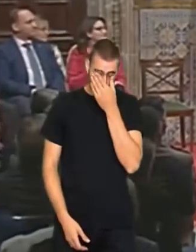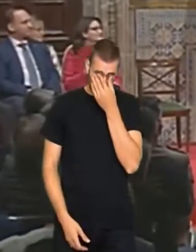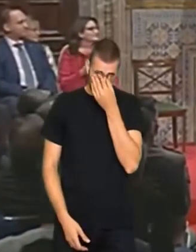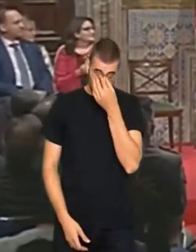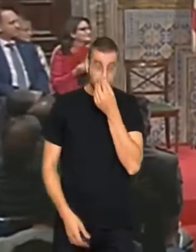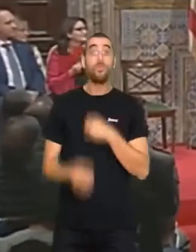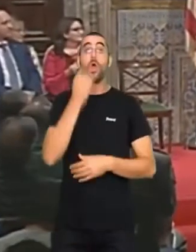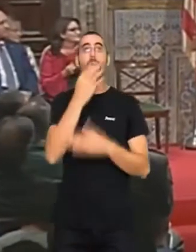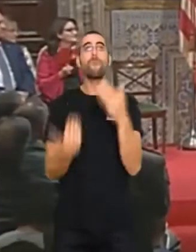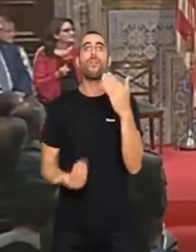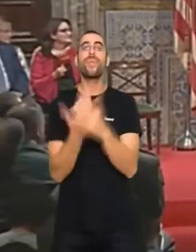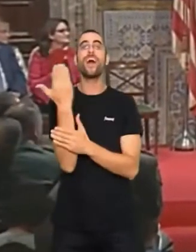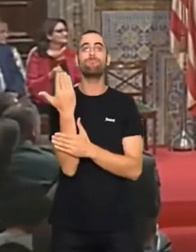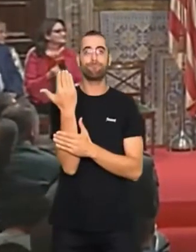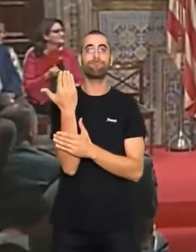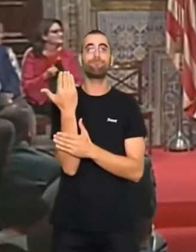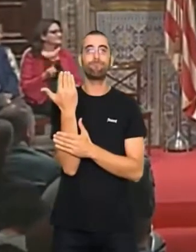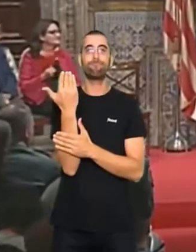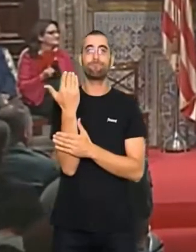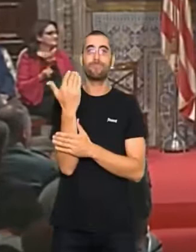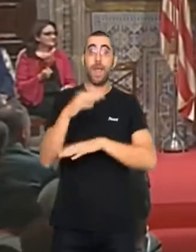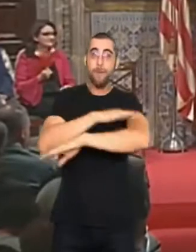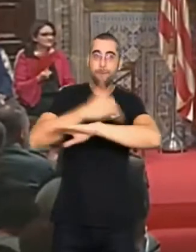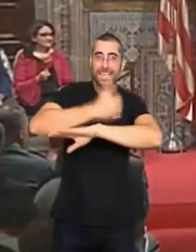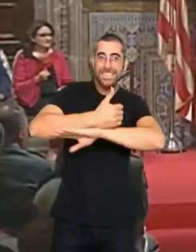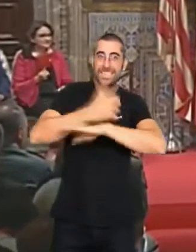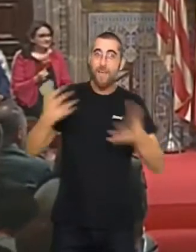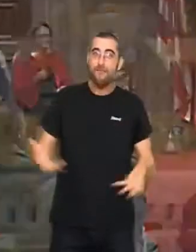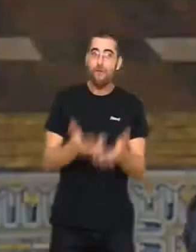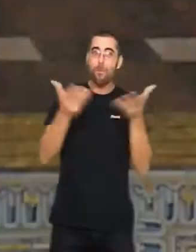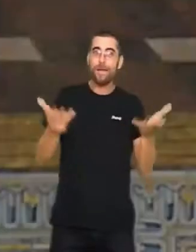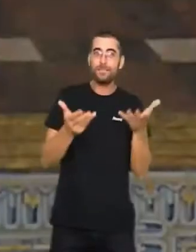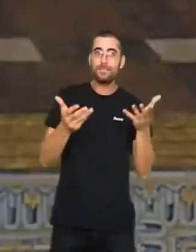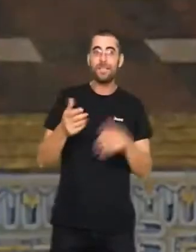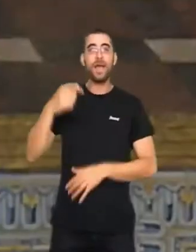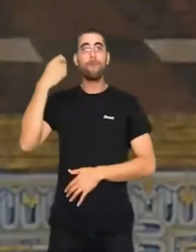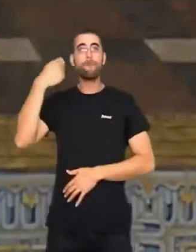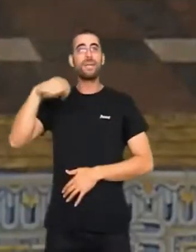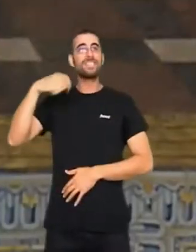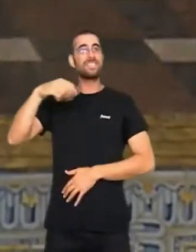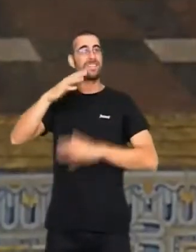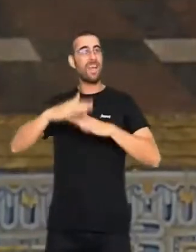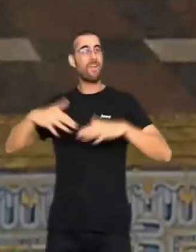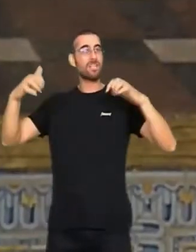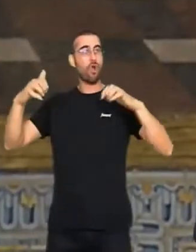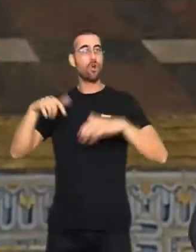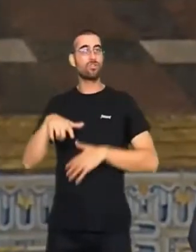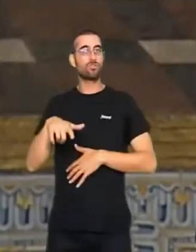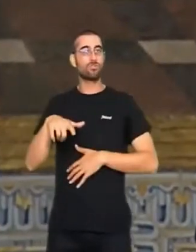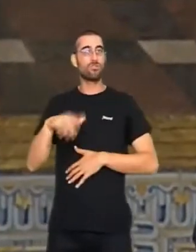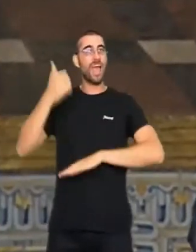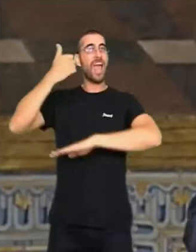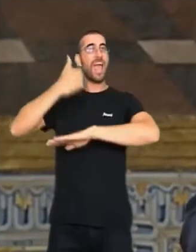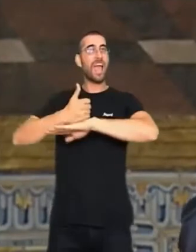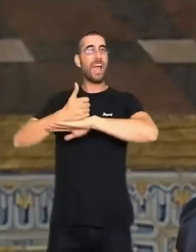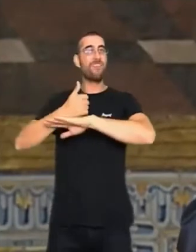Molt bon dia, ministre de Foment, president de l'Escorch, jefe de l